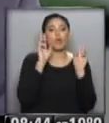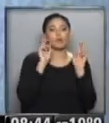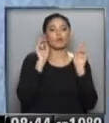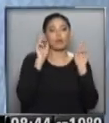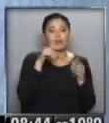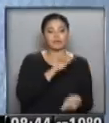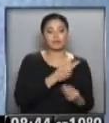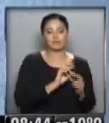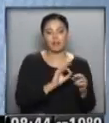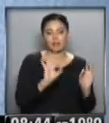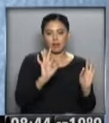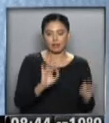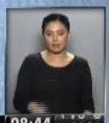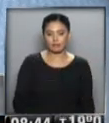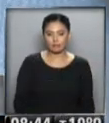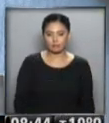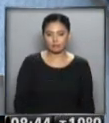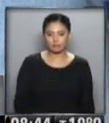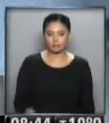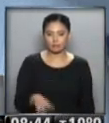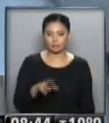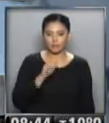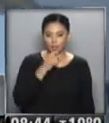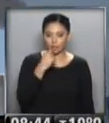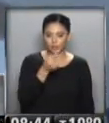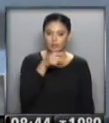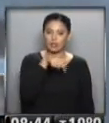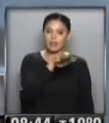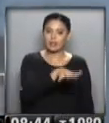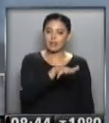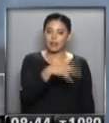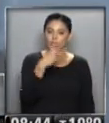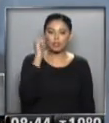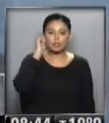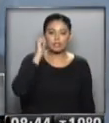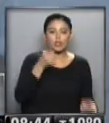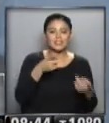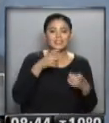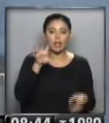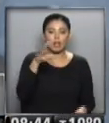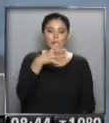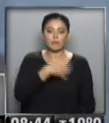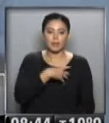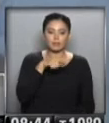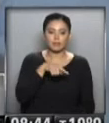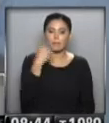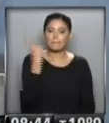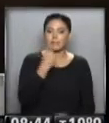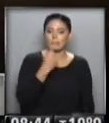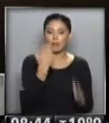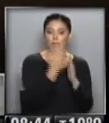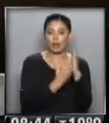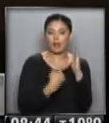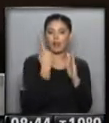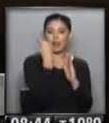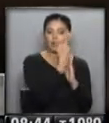vida renzo de 2 años necesita un trasplante se encuentra primero en la